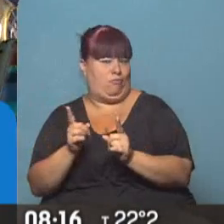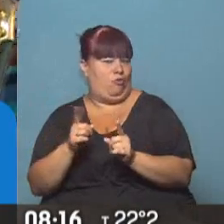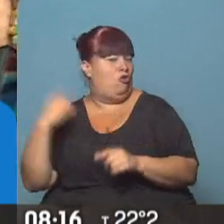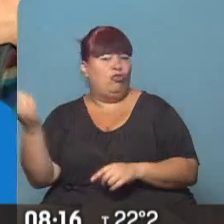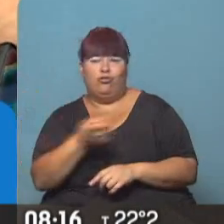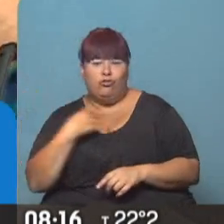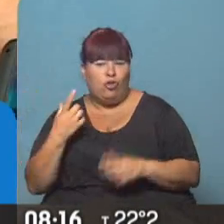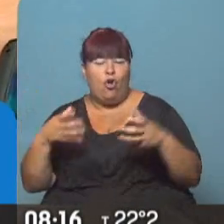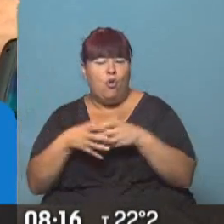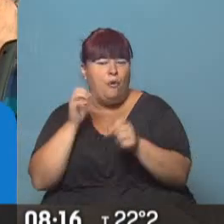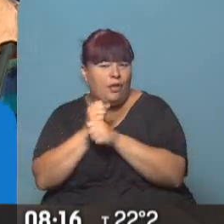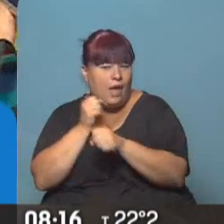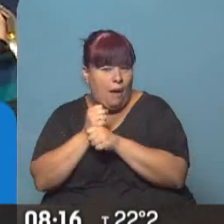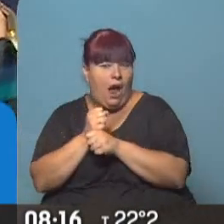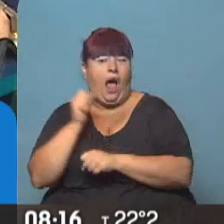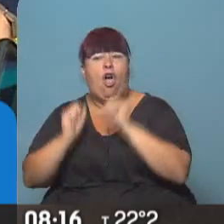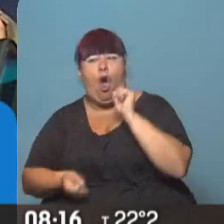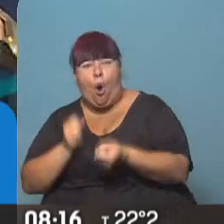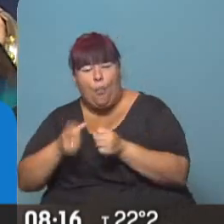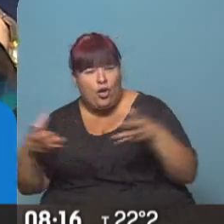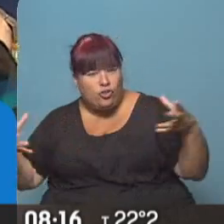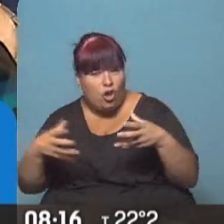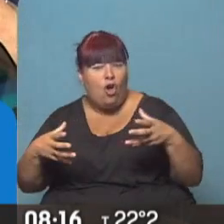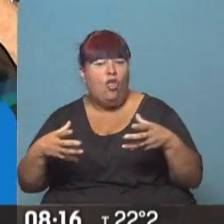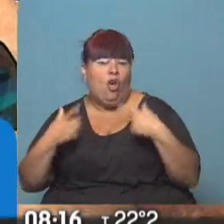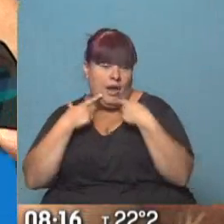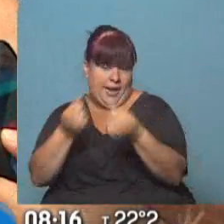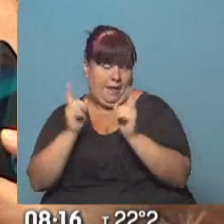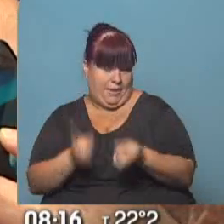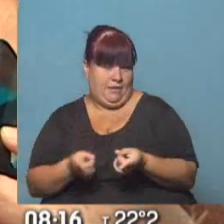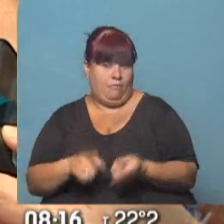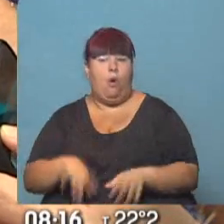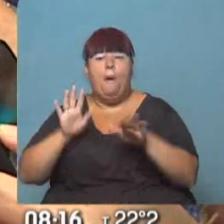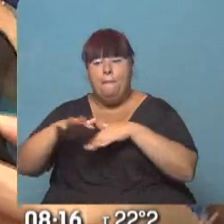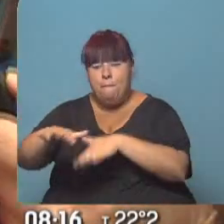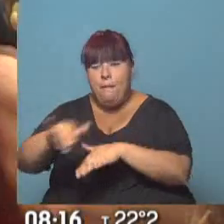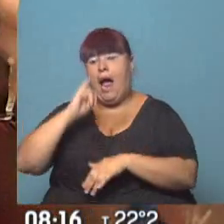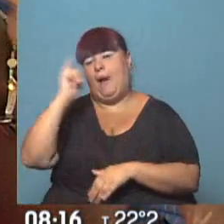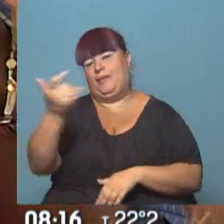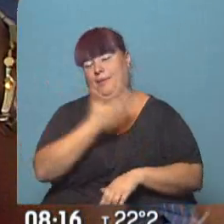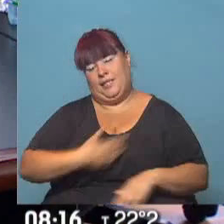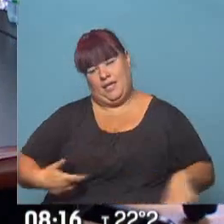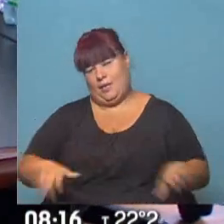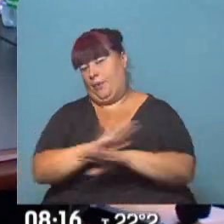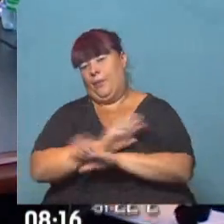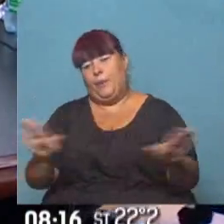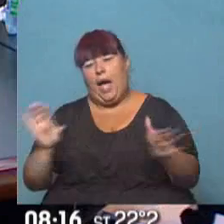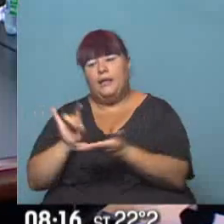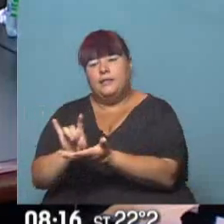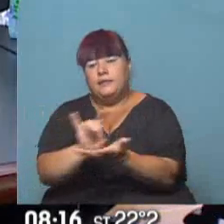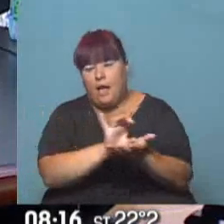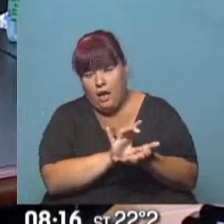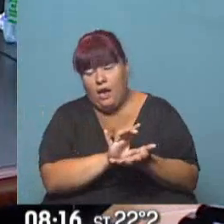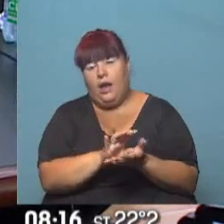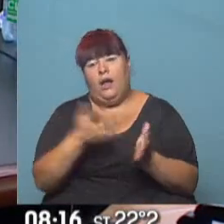los sectores del movimiento obrero y los trabajadores estaban reclamando, ¿no?, una movilización para decir al presidente que pare con los despidos,